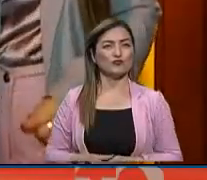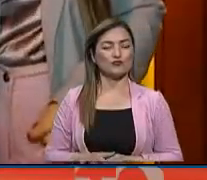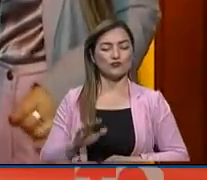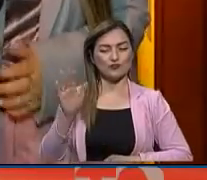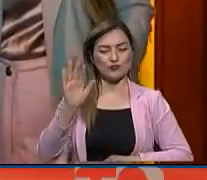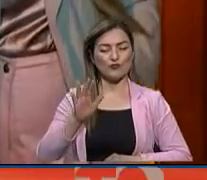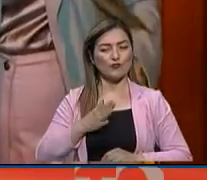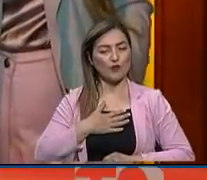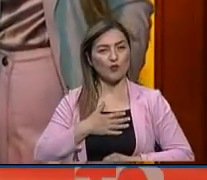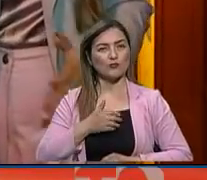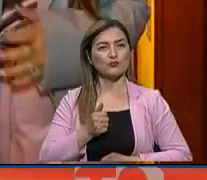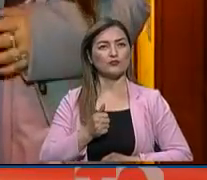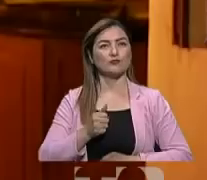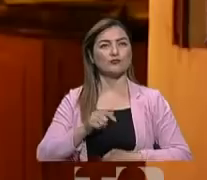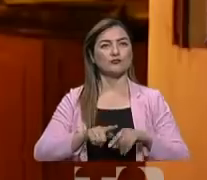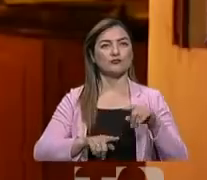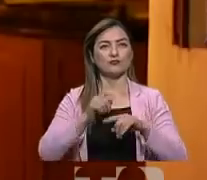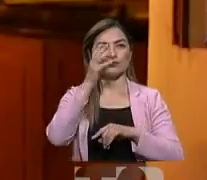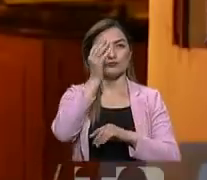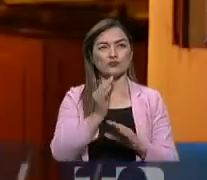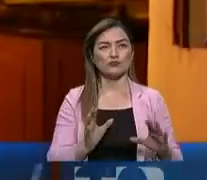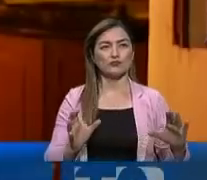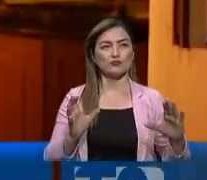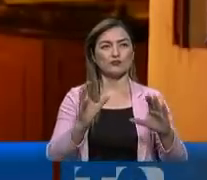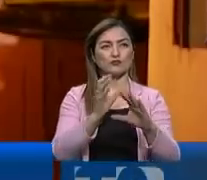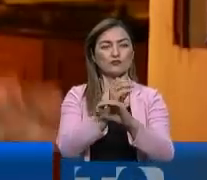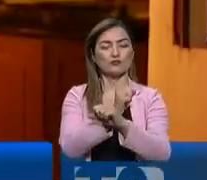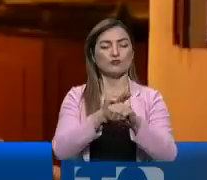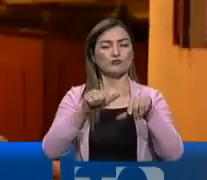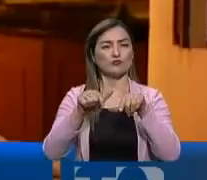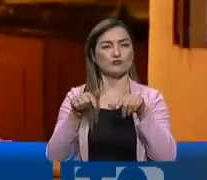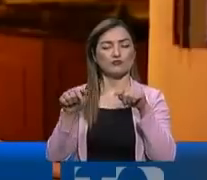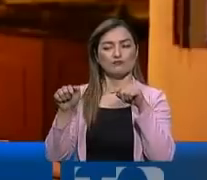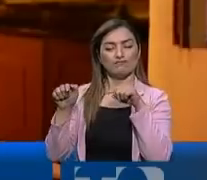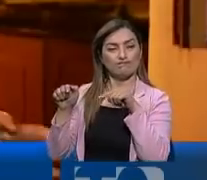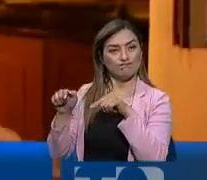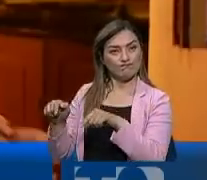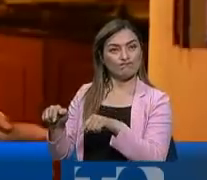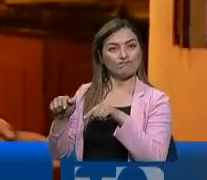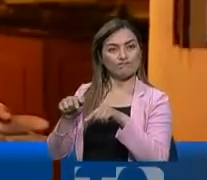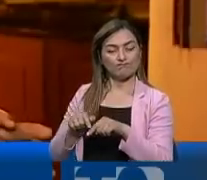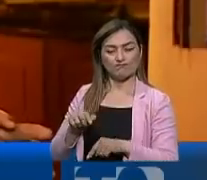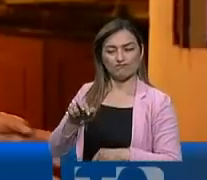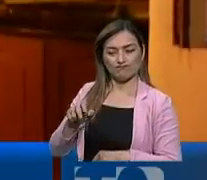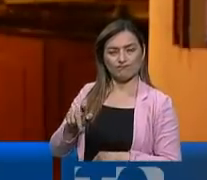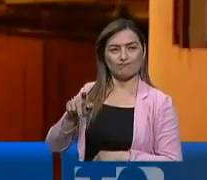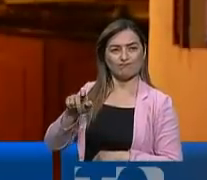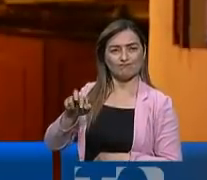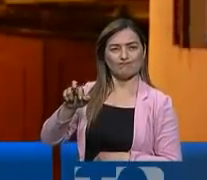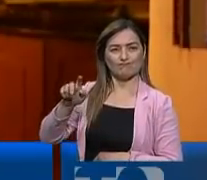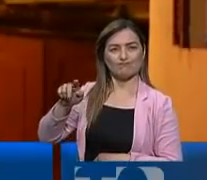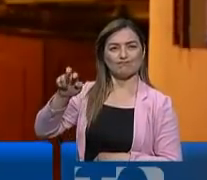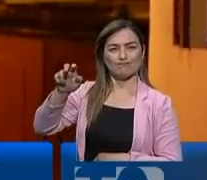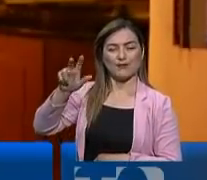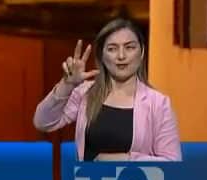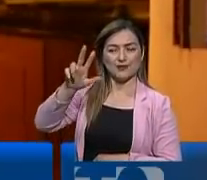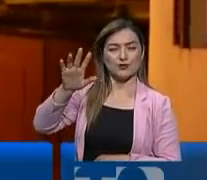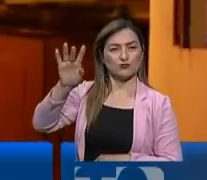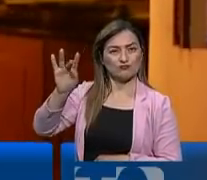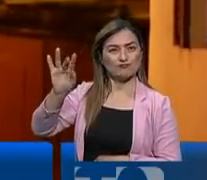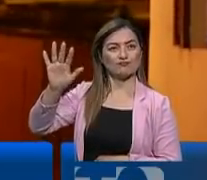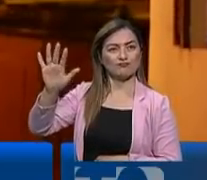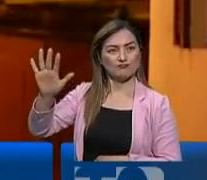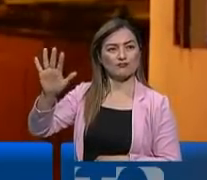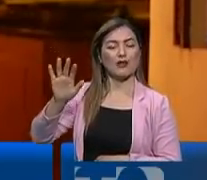Compañeros en estudios, amigos televidentes, muy buenas noches. Fue precisamente en este, que es el escalón 365, casi ya al llegar al faro del